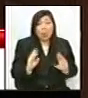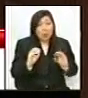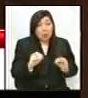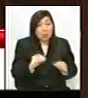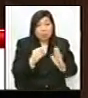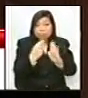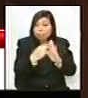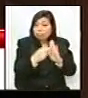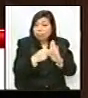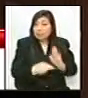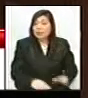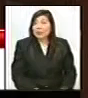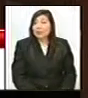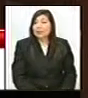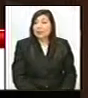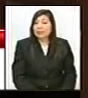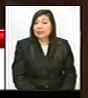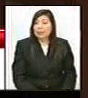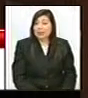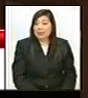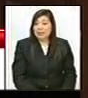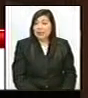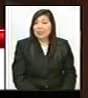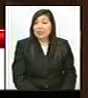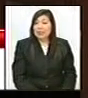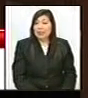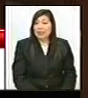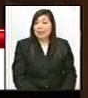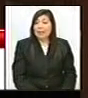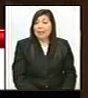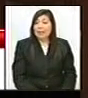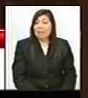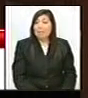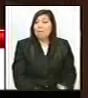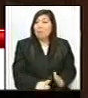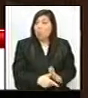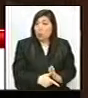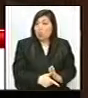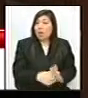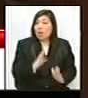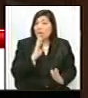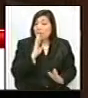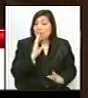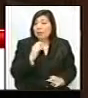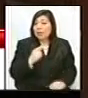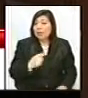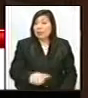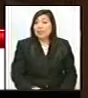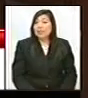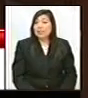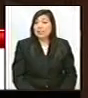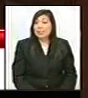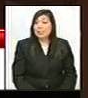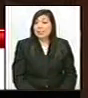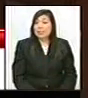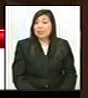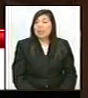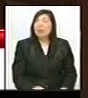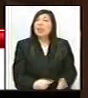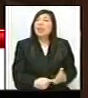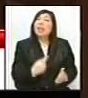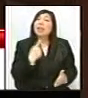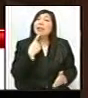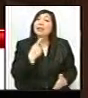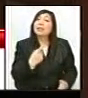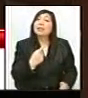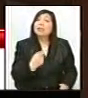los requisitos. ¿Qué pasó con Walter? Y luego Walter habla con el señor Guido Aguila. ¿Qué es lo que dice el